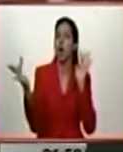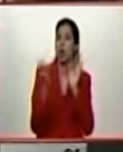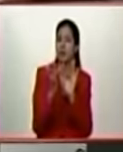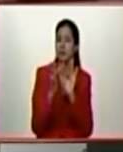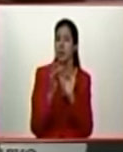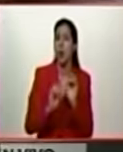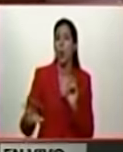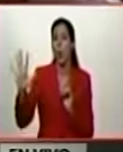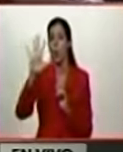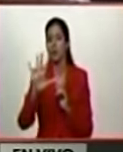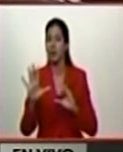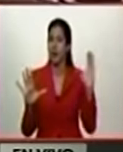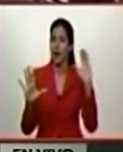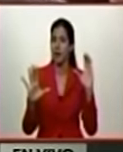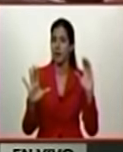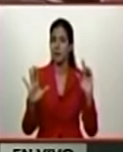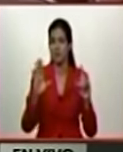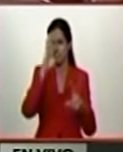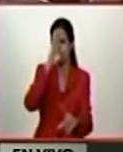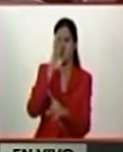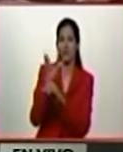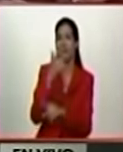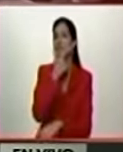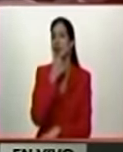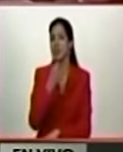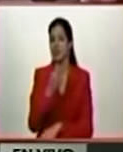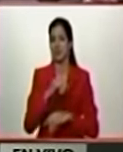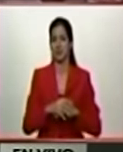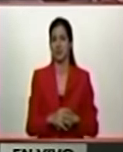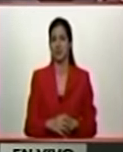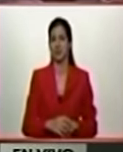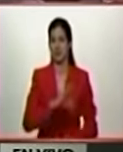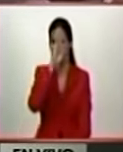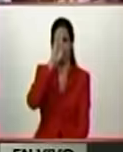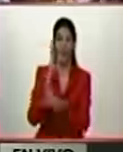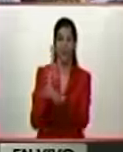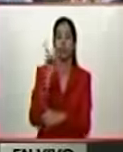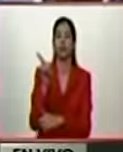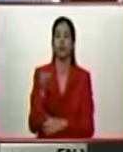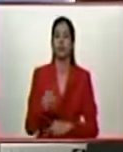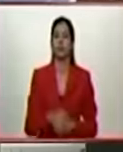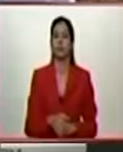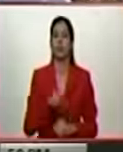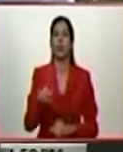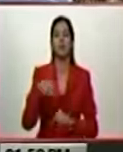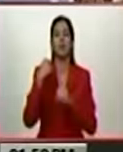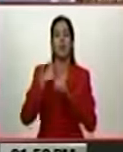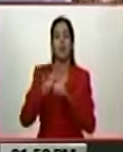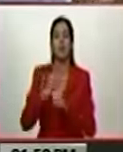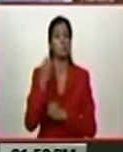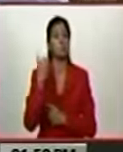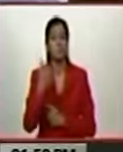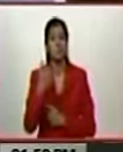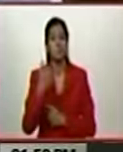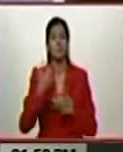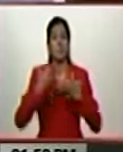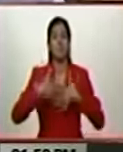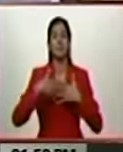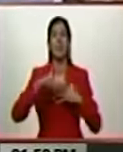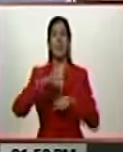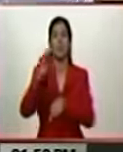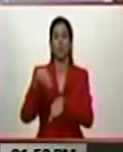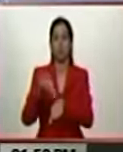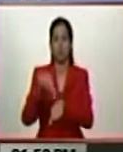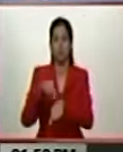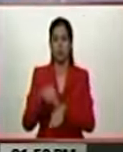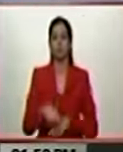al oriente con Caracas de forma mucho más fluida. También quiero reconocer el trabajo de las empresas nacionales